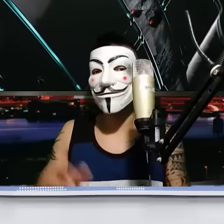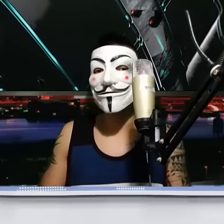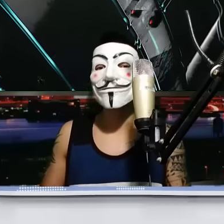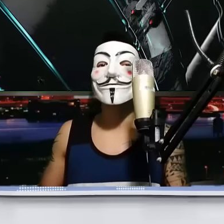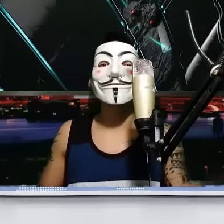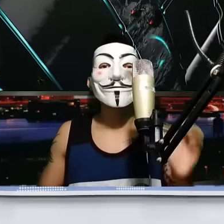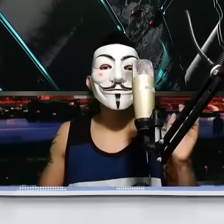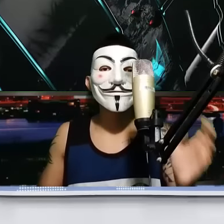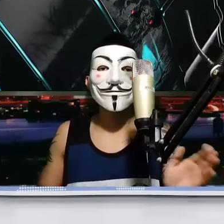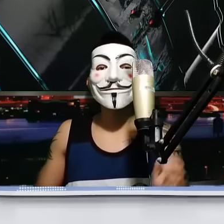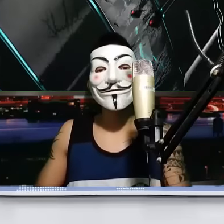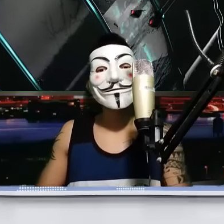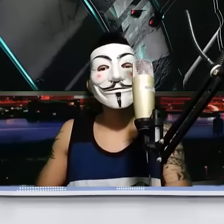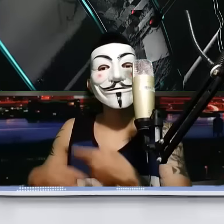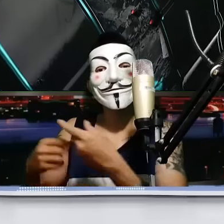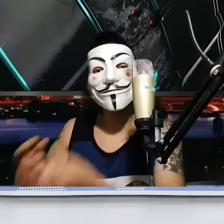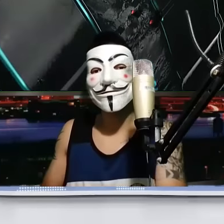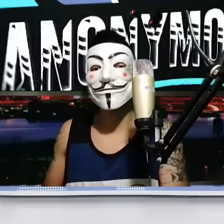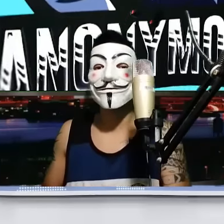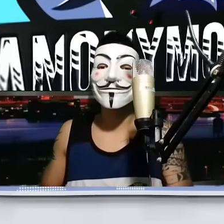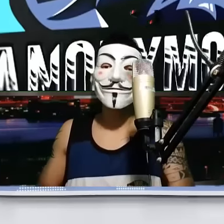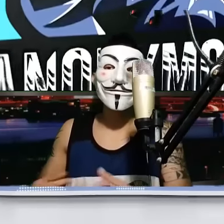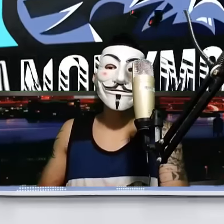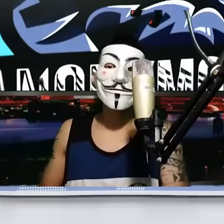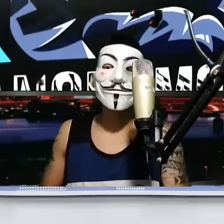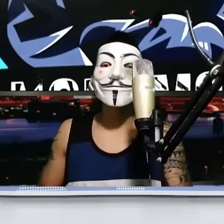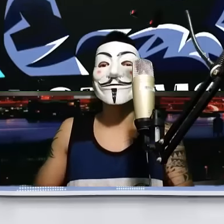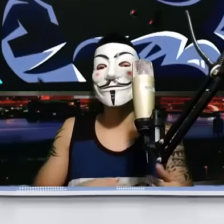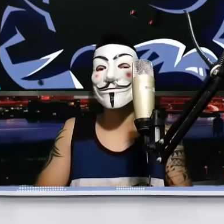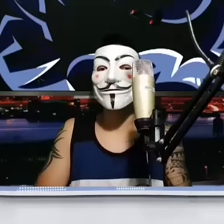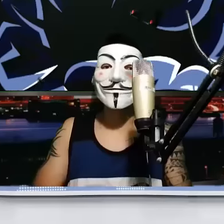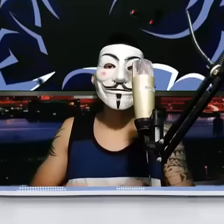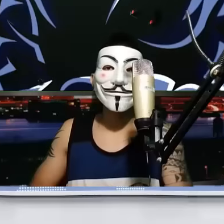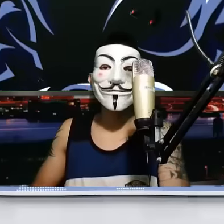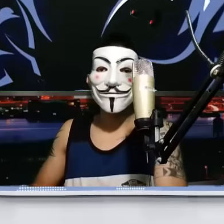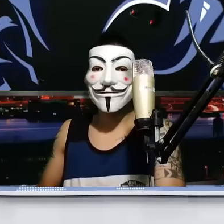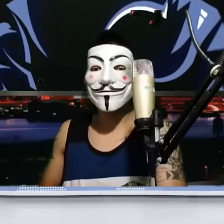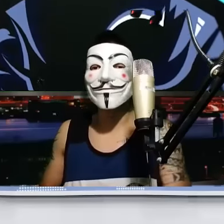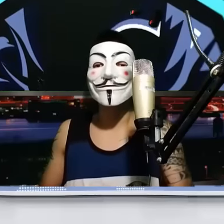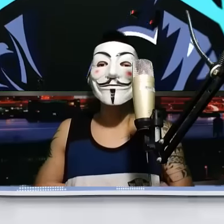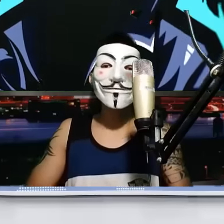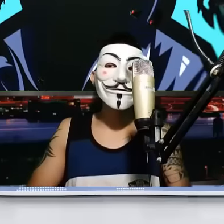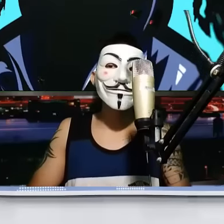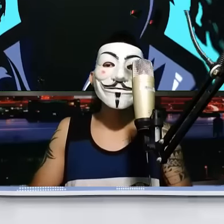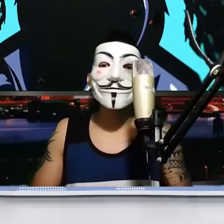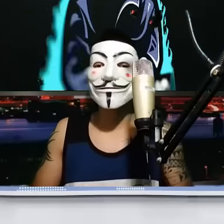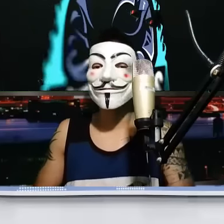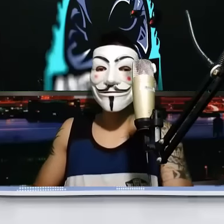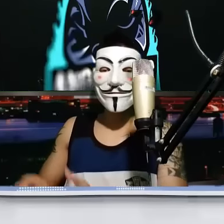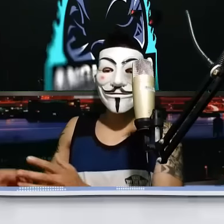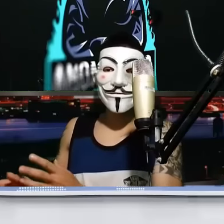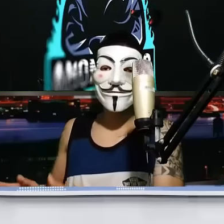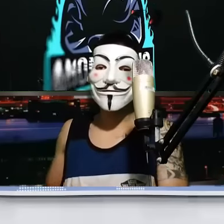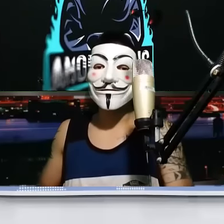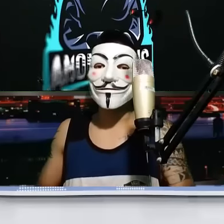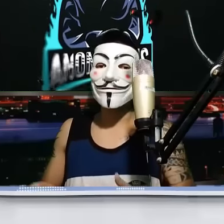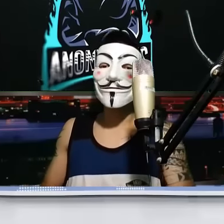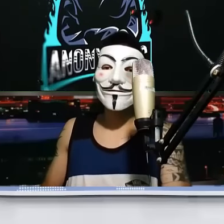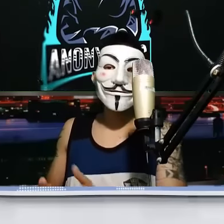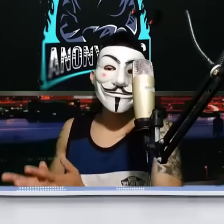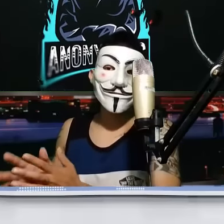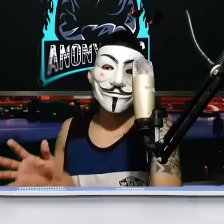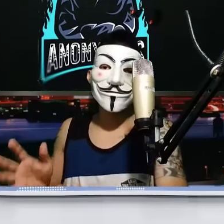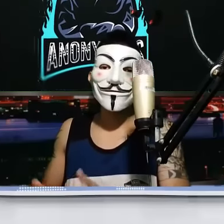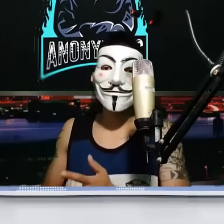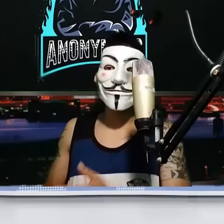asamblea apoyando y otra cosa es salir a los territorios para también ayudar a la población, no como antes que solamente